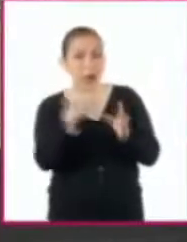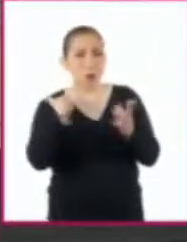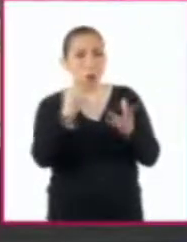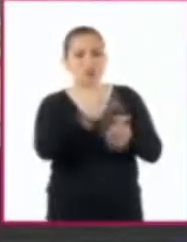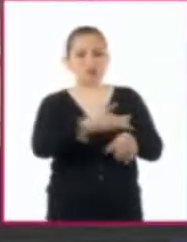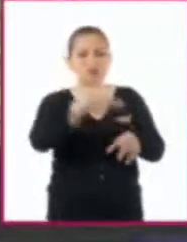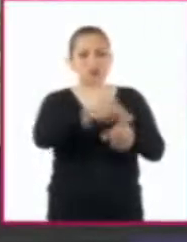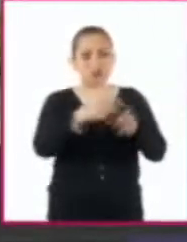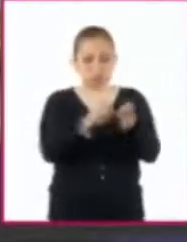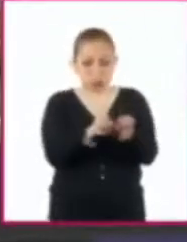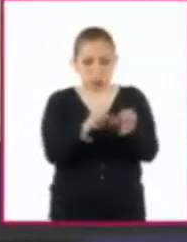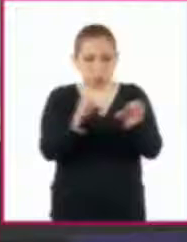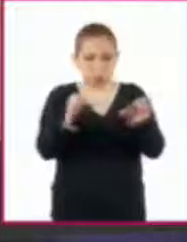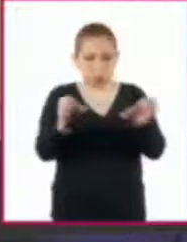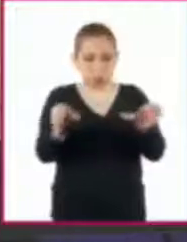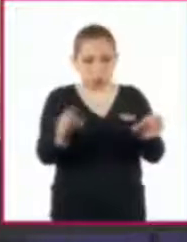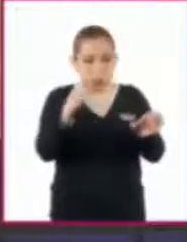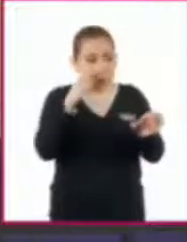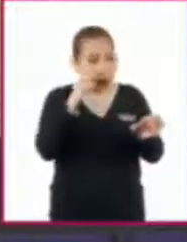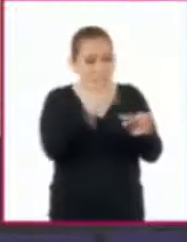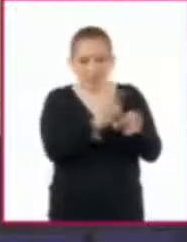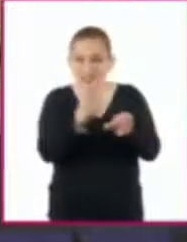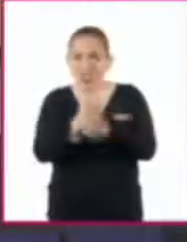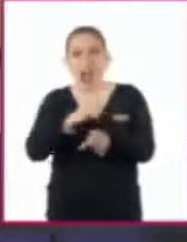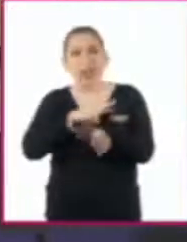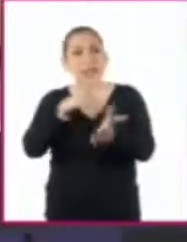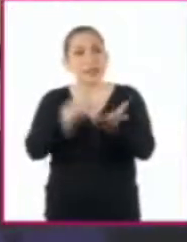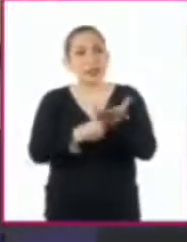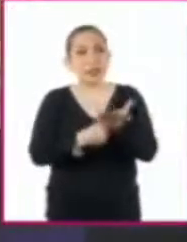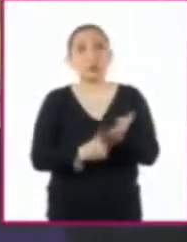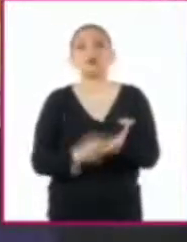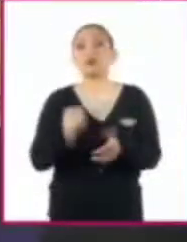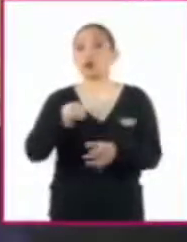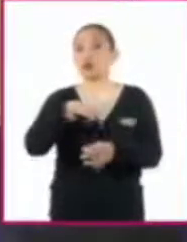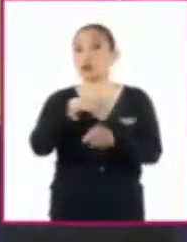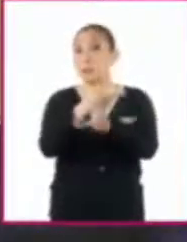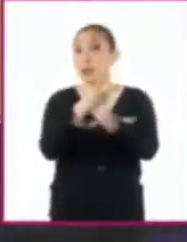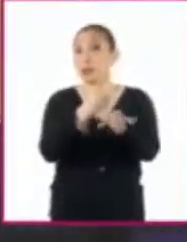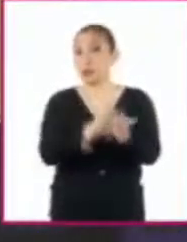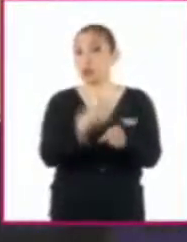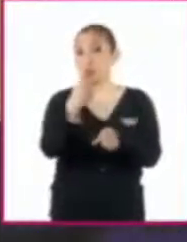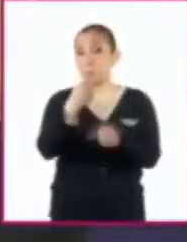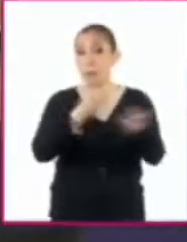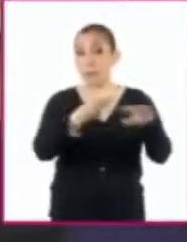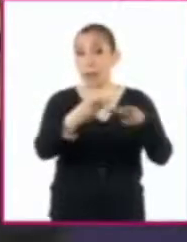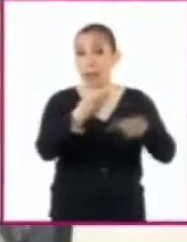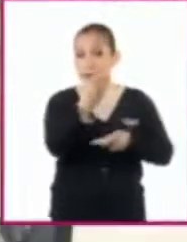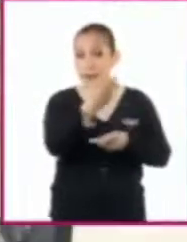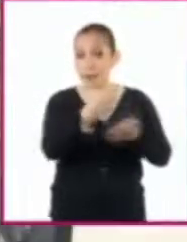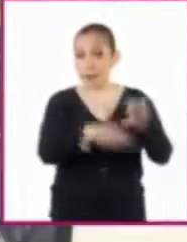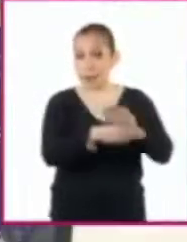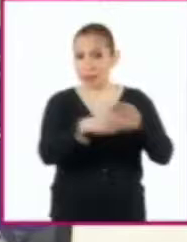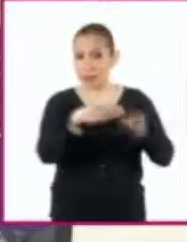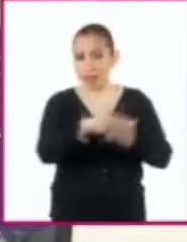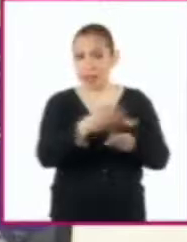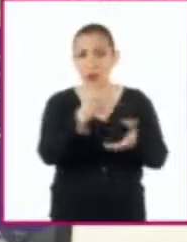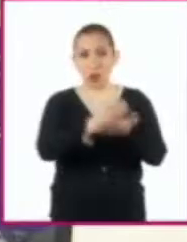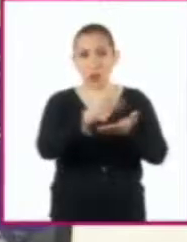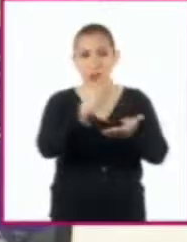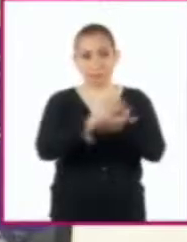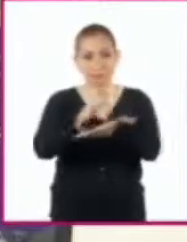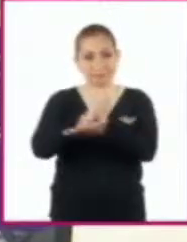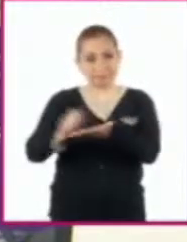a procesos de separación física para identificarlas. Los invitamos a que tengan a la mano lo siguiente: la libreta